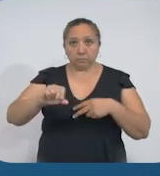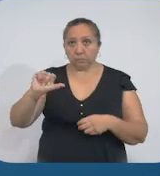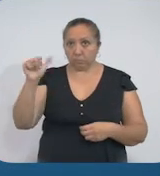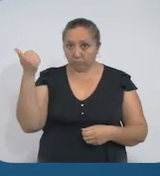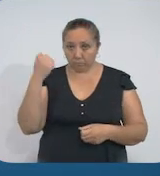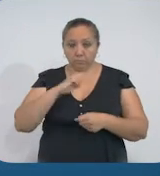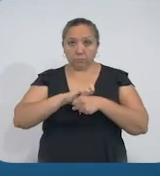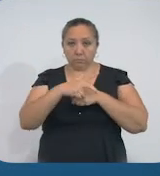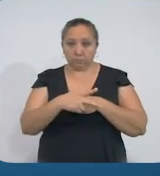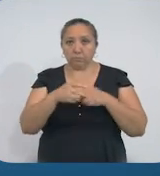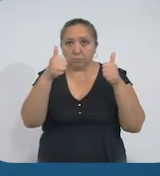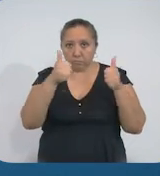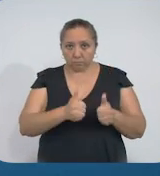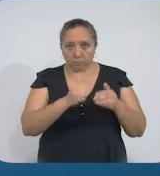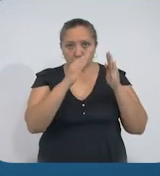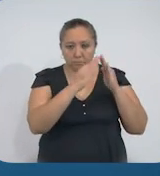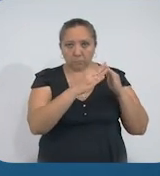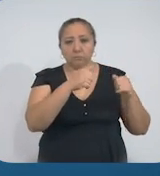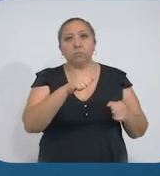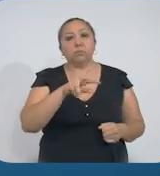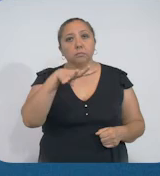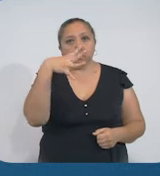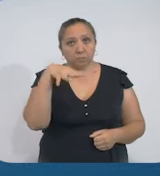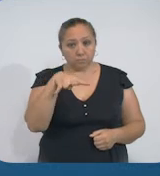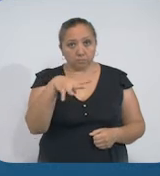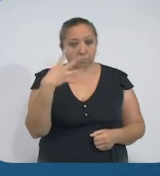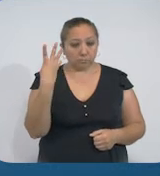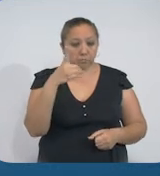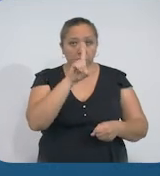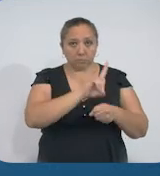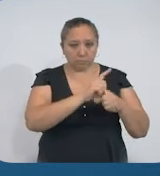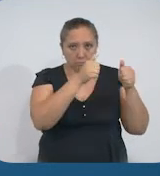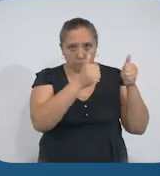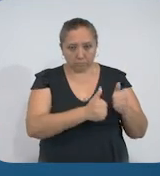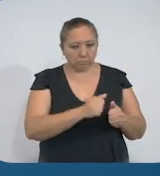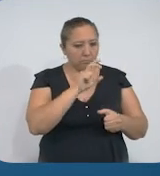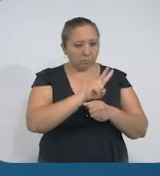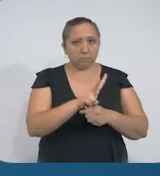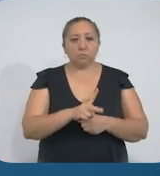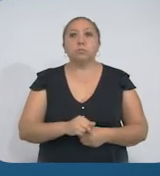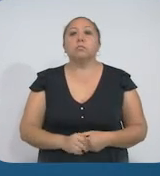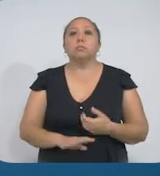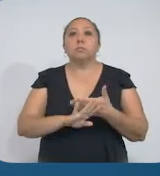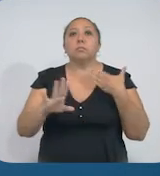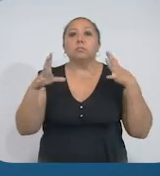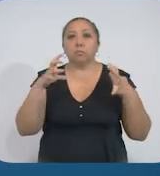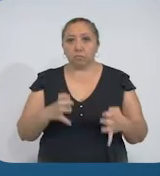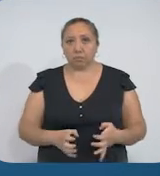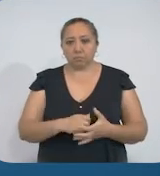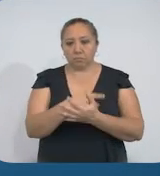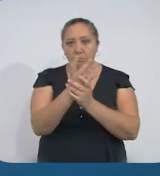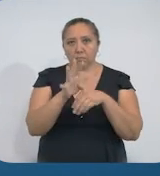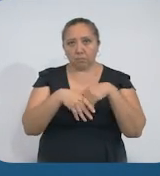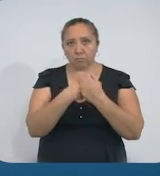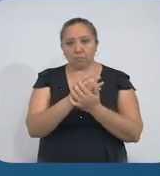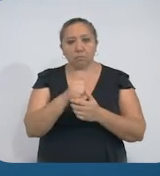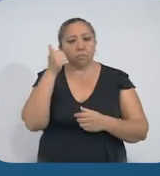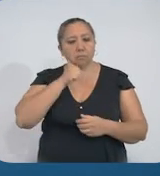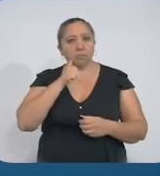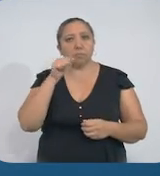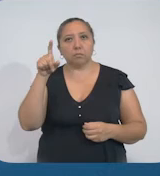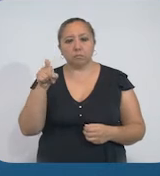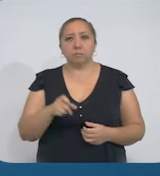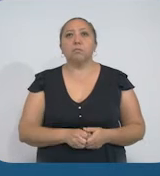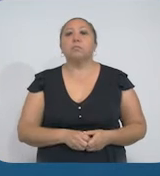invitamos a mantenerte aislado durante 14 días. Reiteramos que entre las medidas básicas de prevención están lavarse las manos